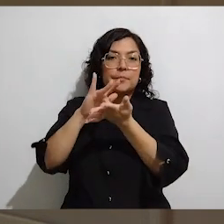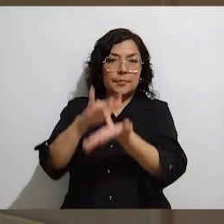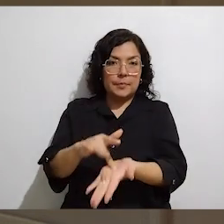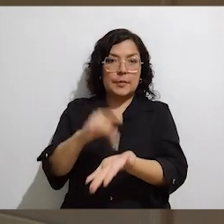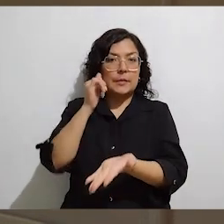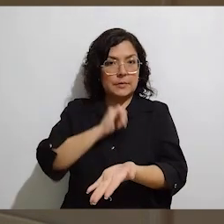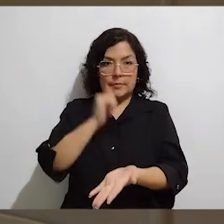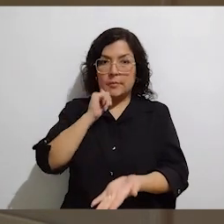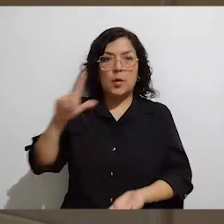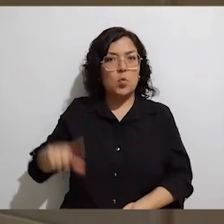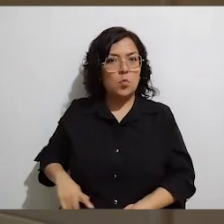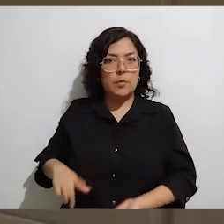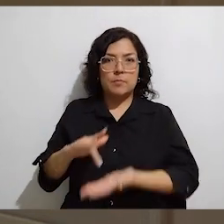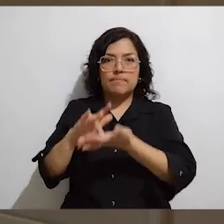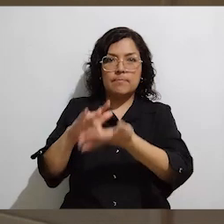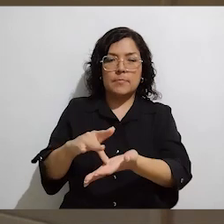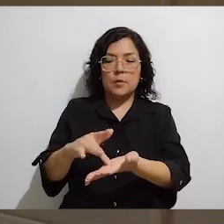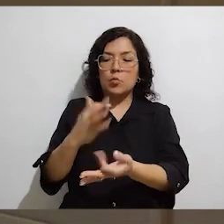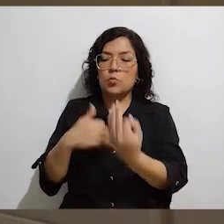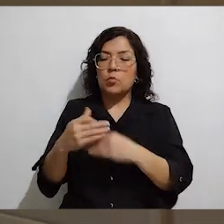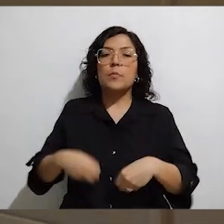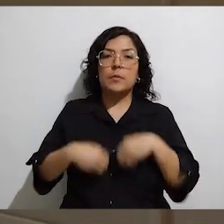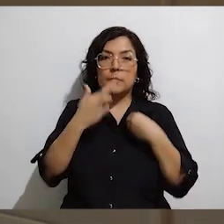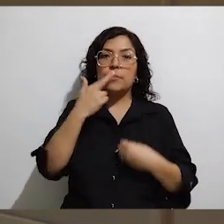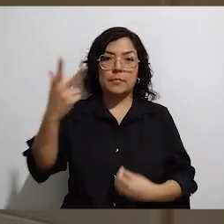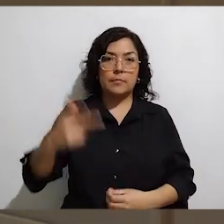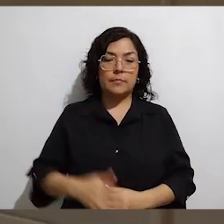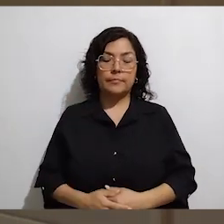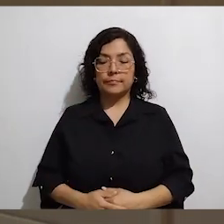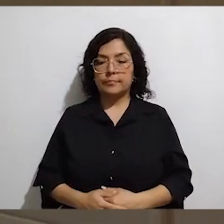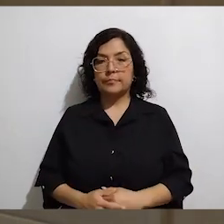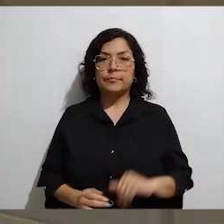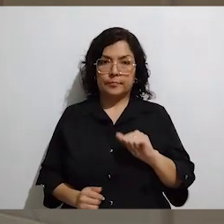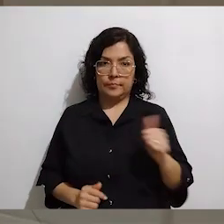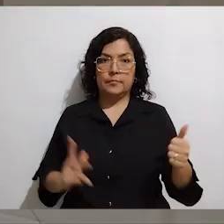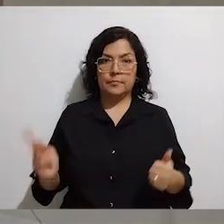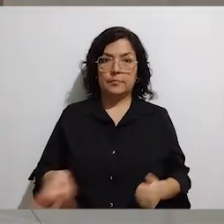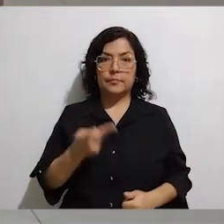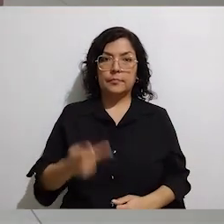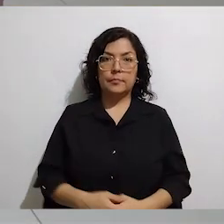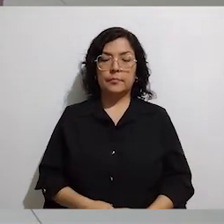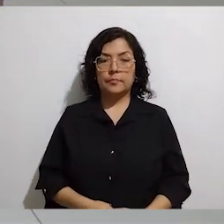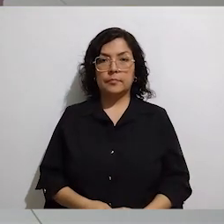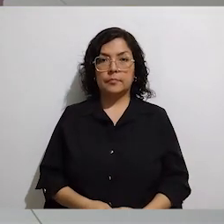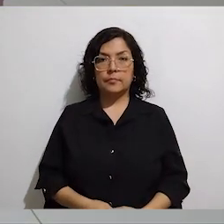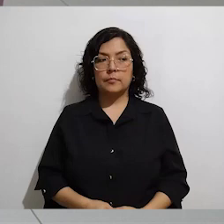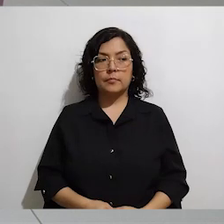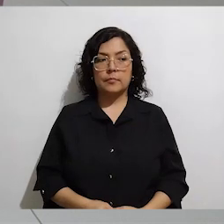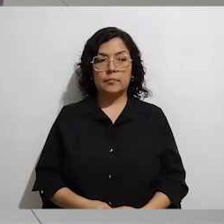construcción de una mejor vida en sociedad y en comunidad. Otra pregunta que también